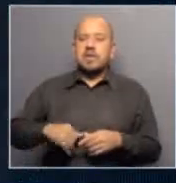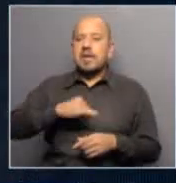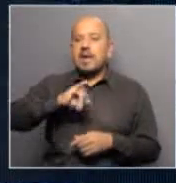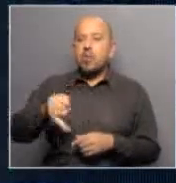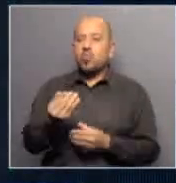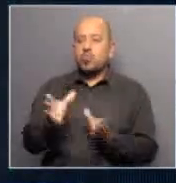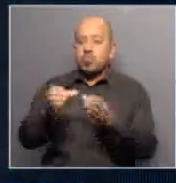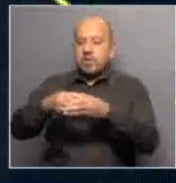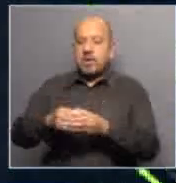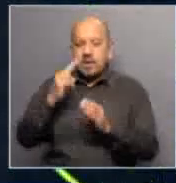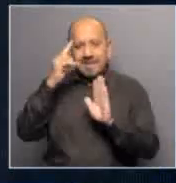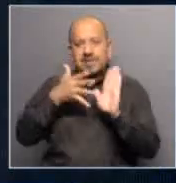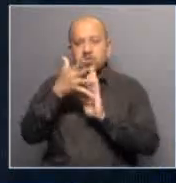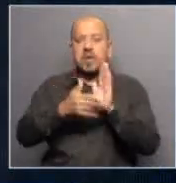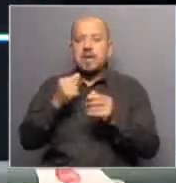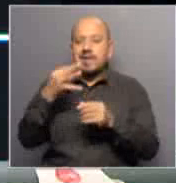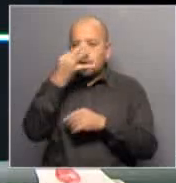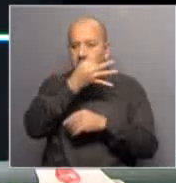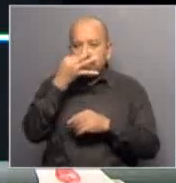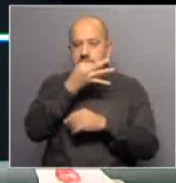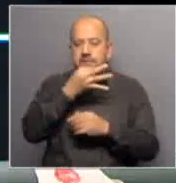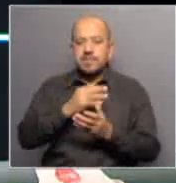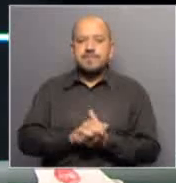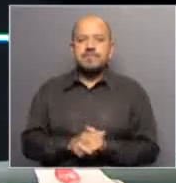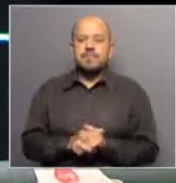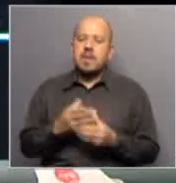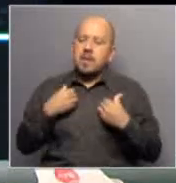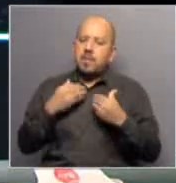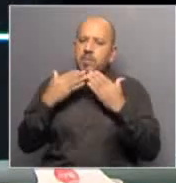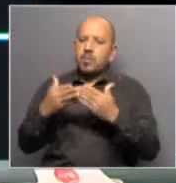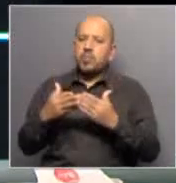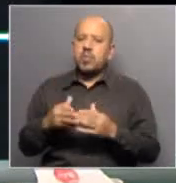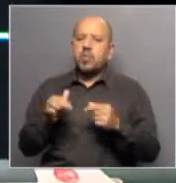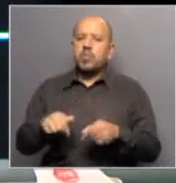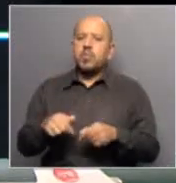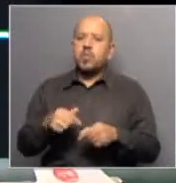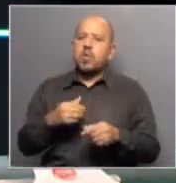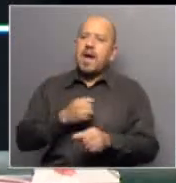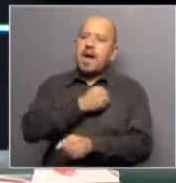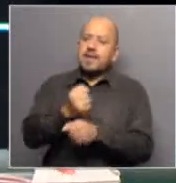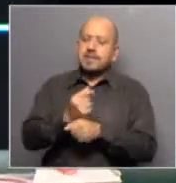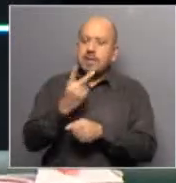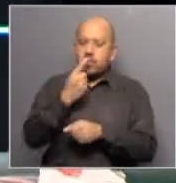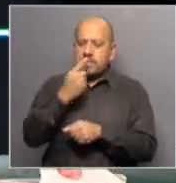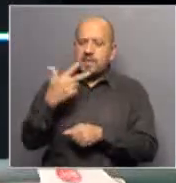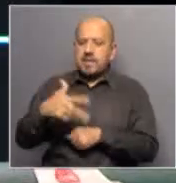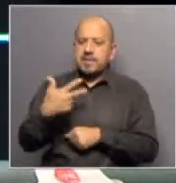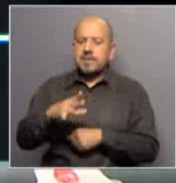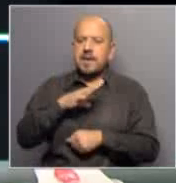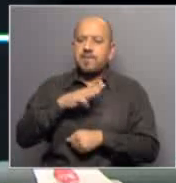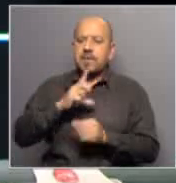la invitación. Me gusta hablar de esto. Un placer. Milton, hasta ese momento, hasta el 2013, teníamos una ley